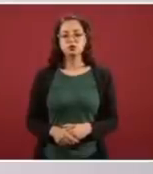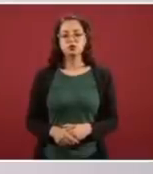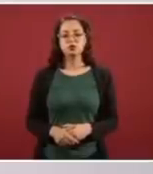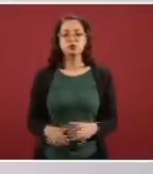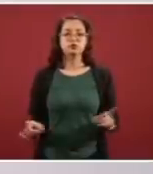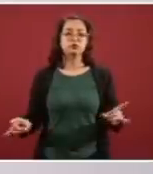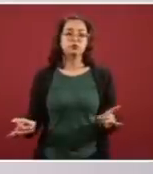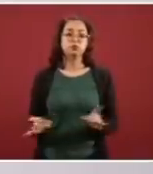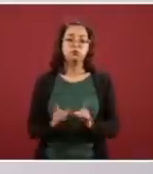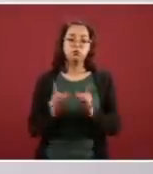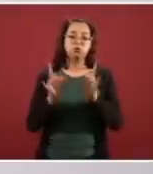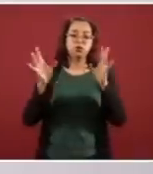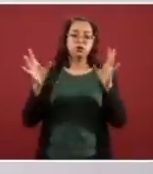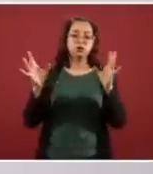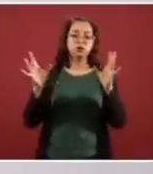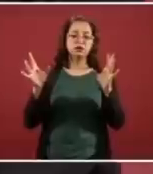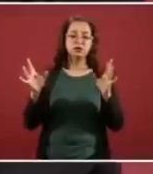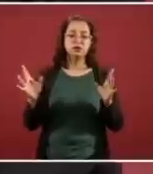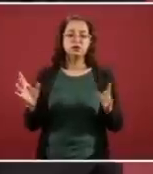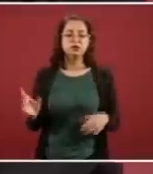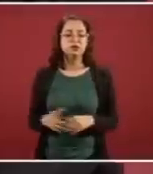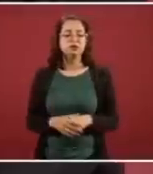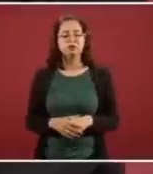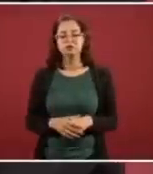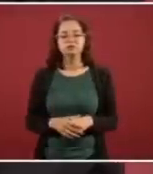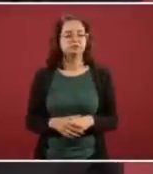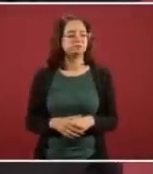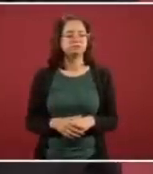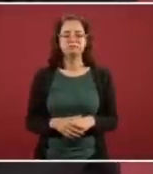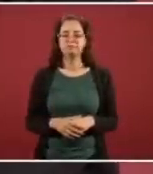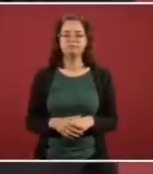haya surgido de último momento,